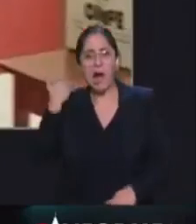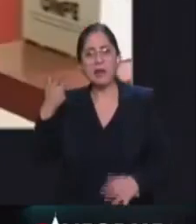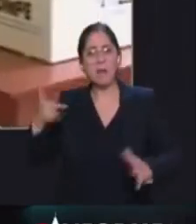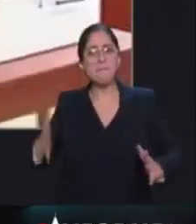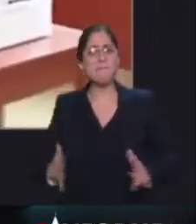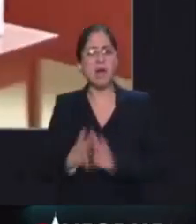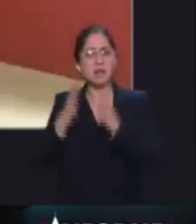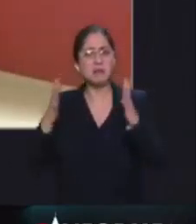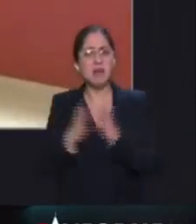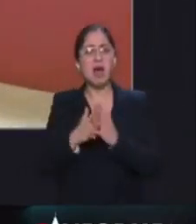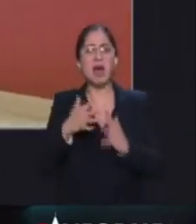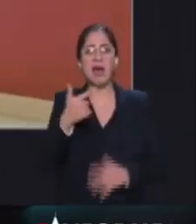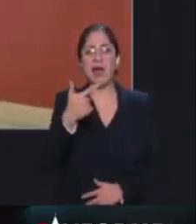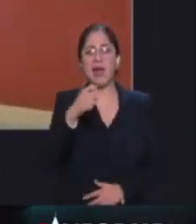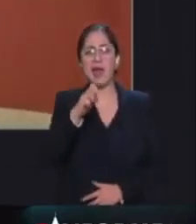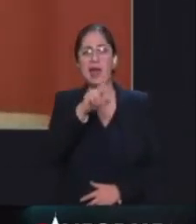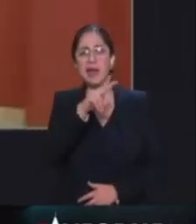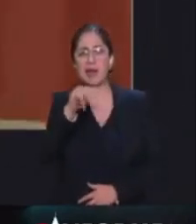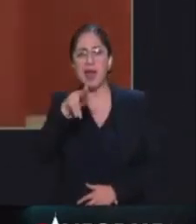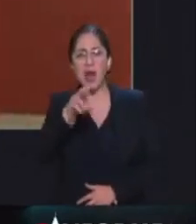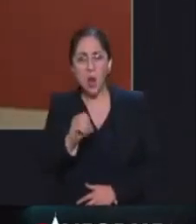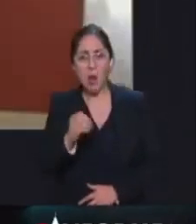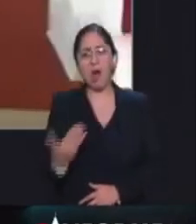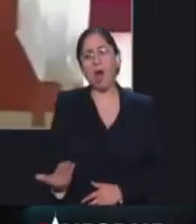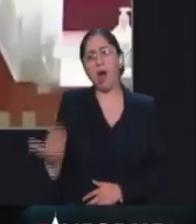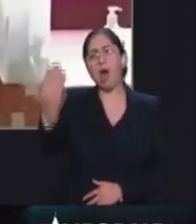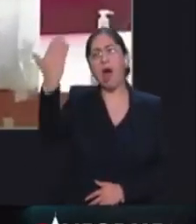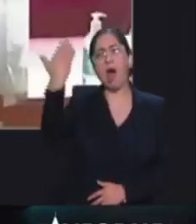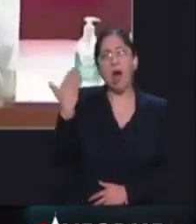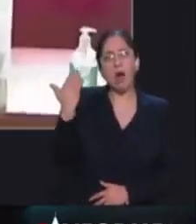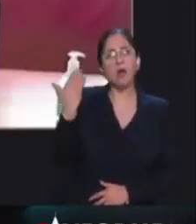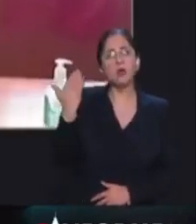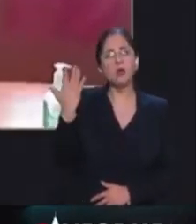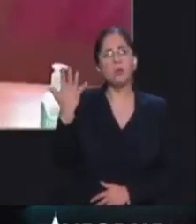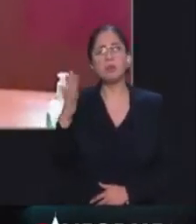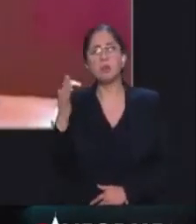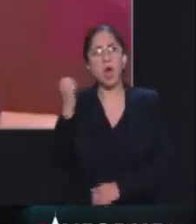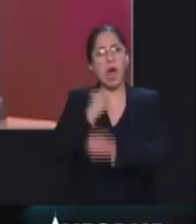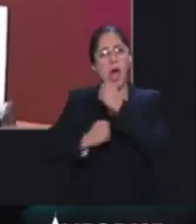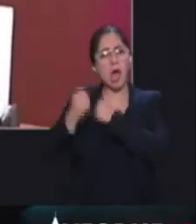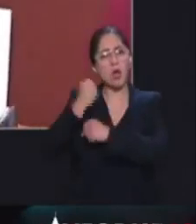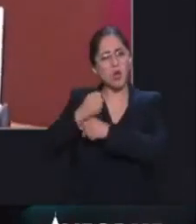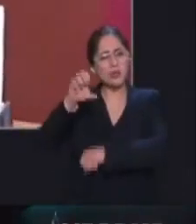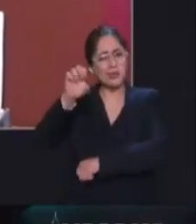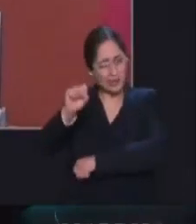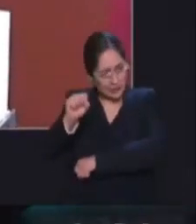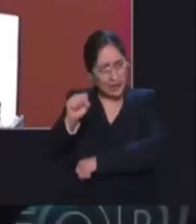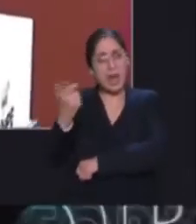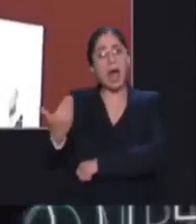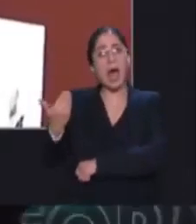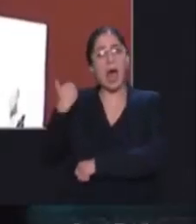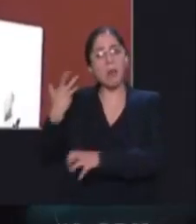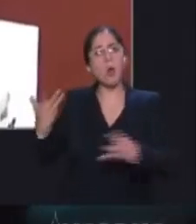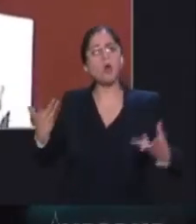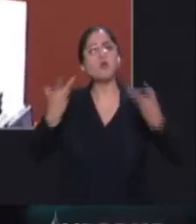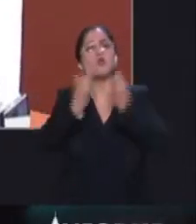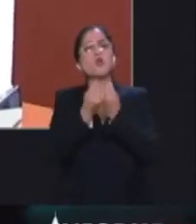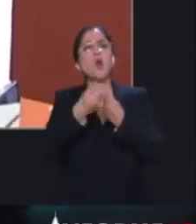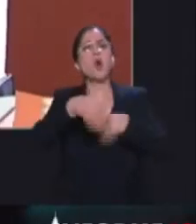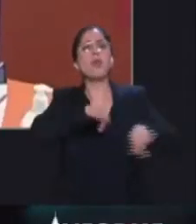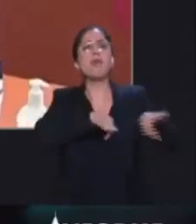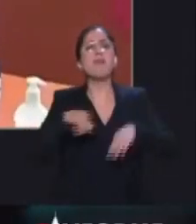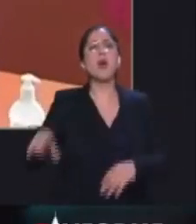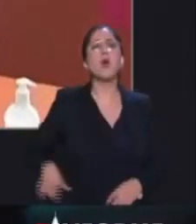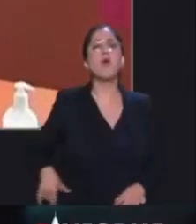tú, en la década de los 60, fue indultado, fue parte del gobierno de